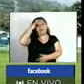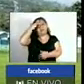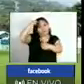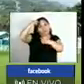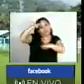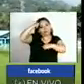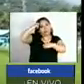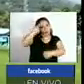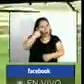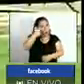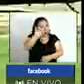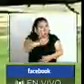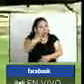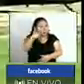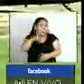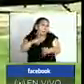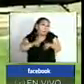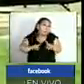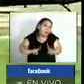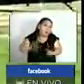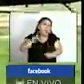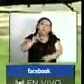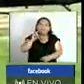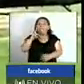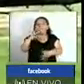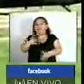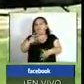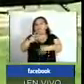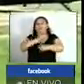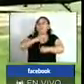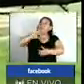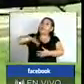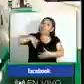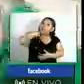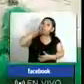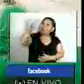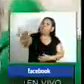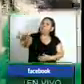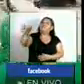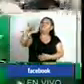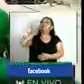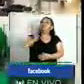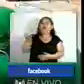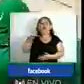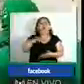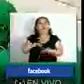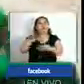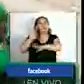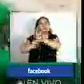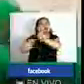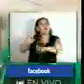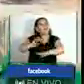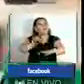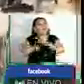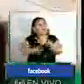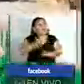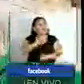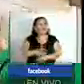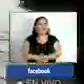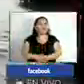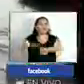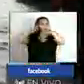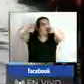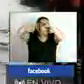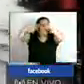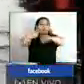exponen durante cada jornada. Sin embargo, confían en que regresarán a casa contando una anécdota más de su servicio. Con